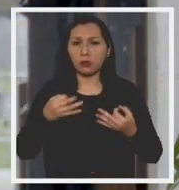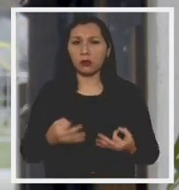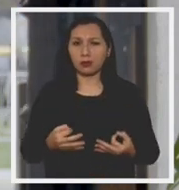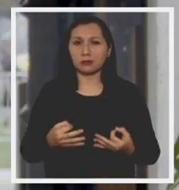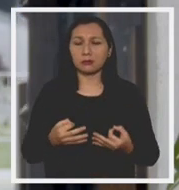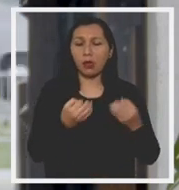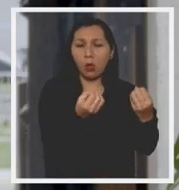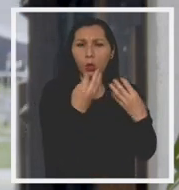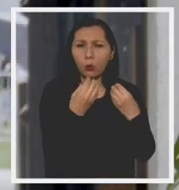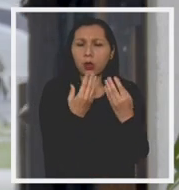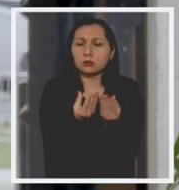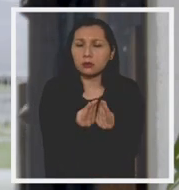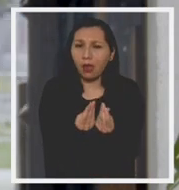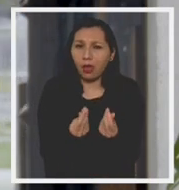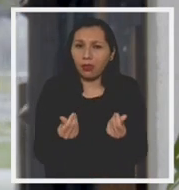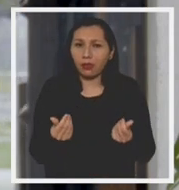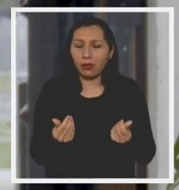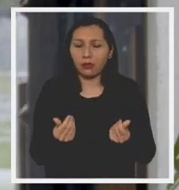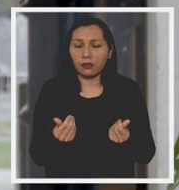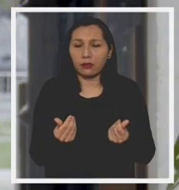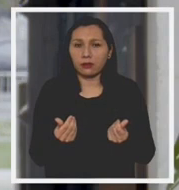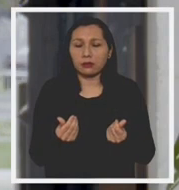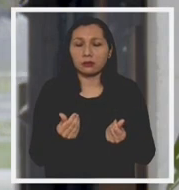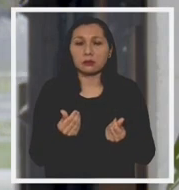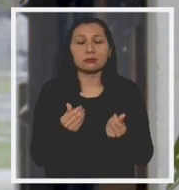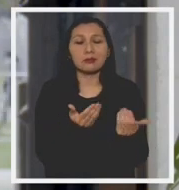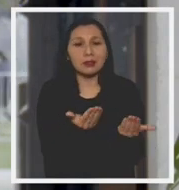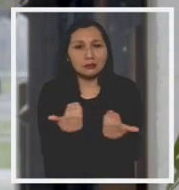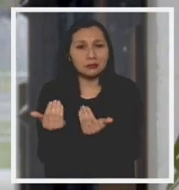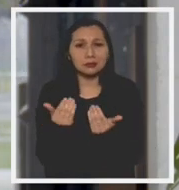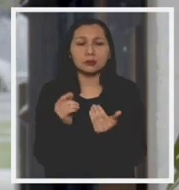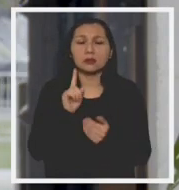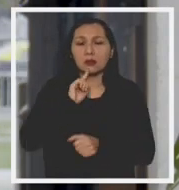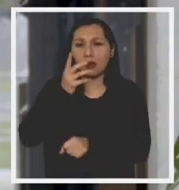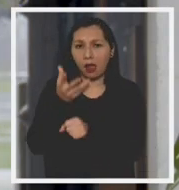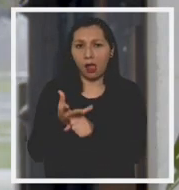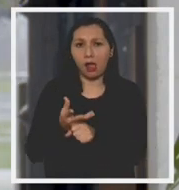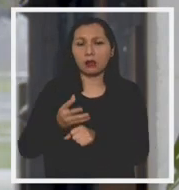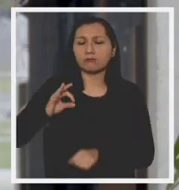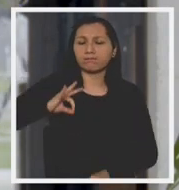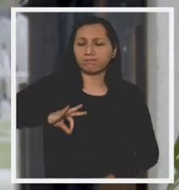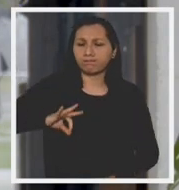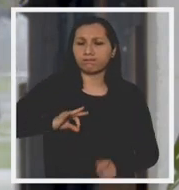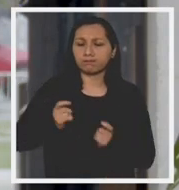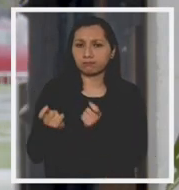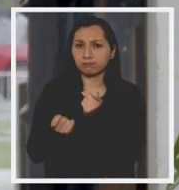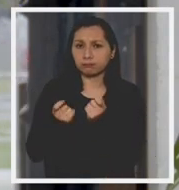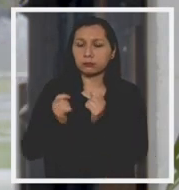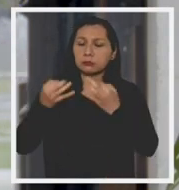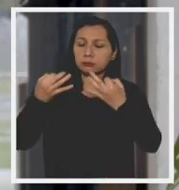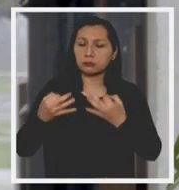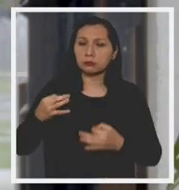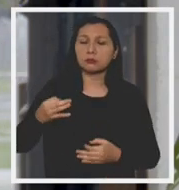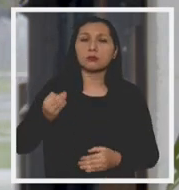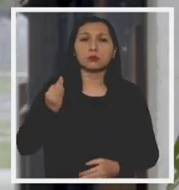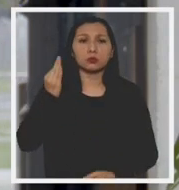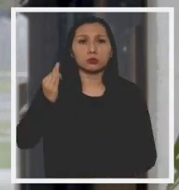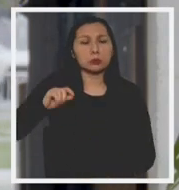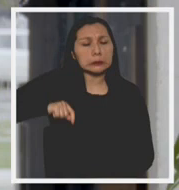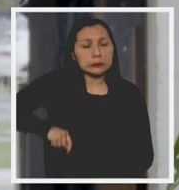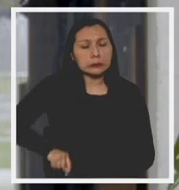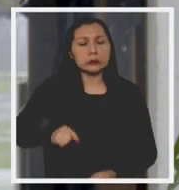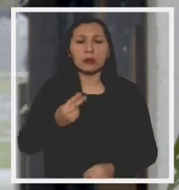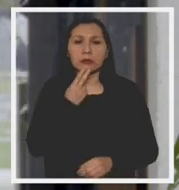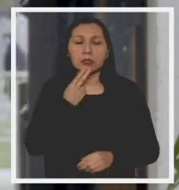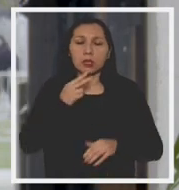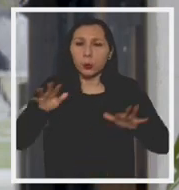a una educación de calidad y por la necesidad de contar con pensiones que garanticen jubilaciones dignas tras una vida